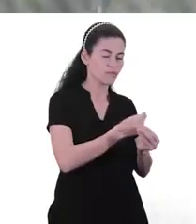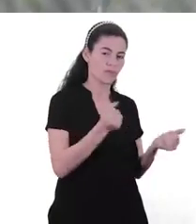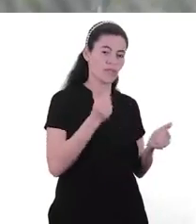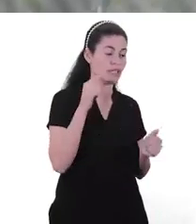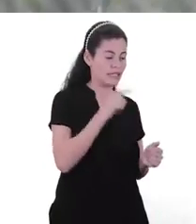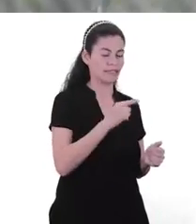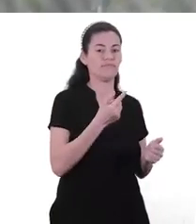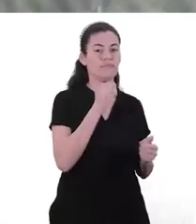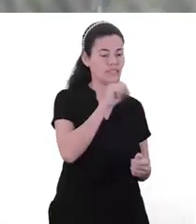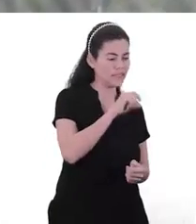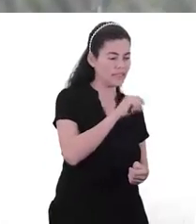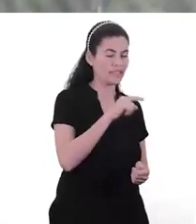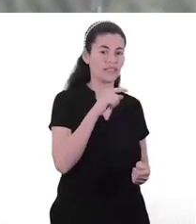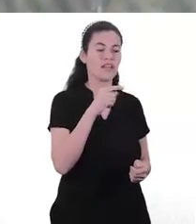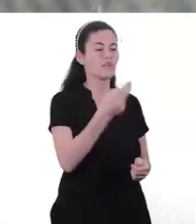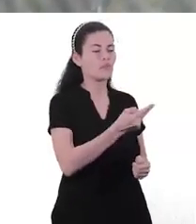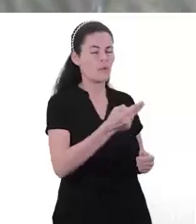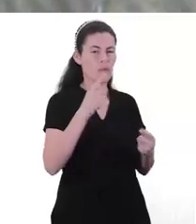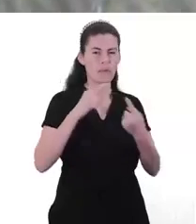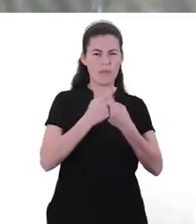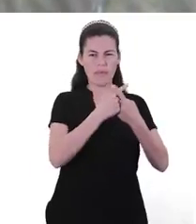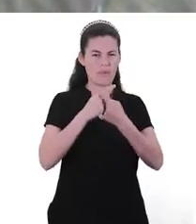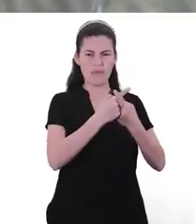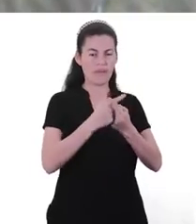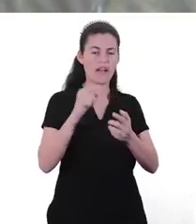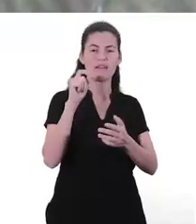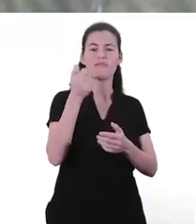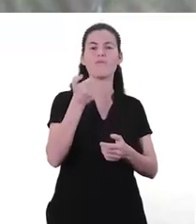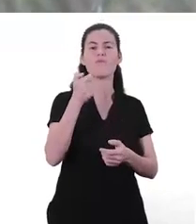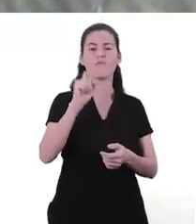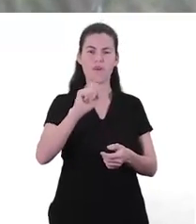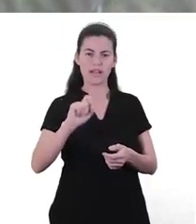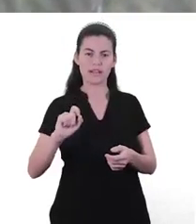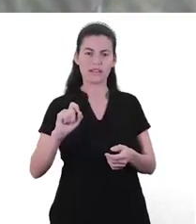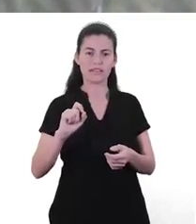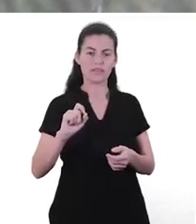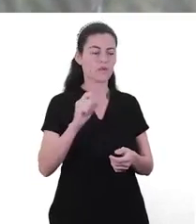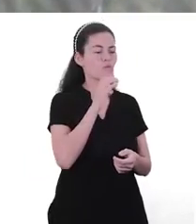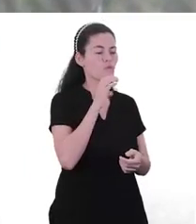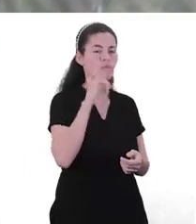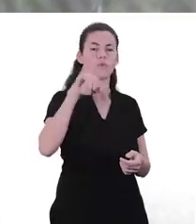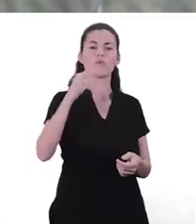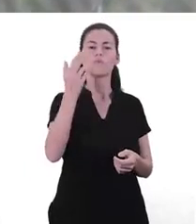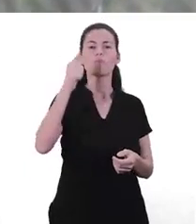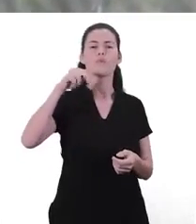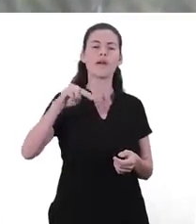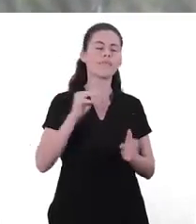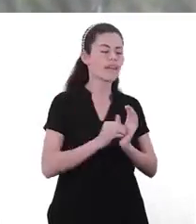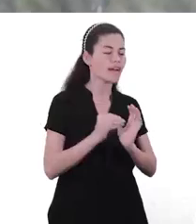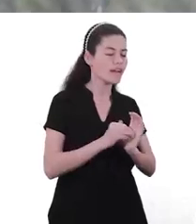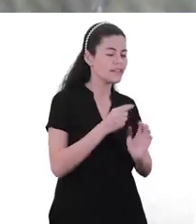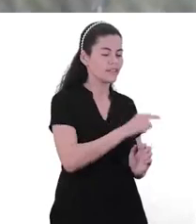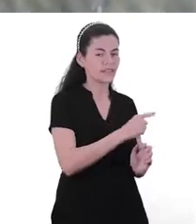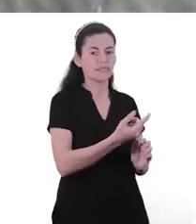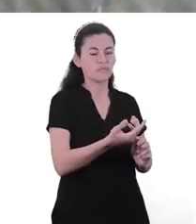vemos, no sé, Emilio y Juancito se pelearon por el bolígrafo. ¿Qué pudo haber hecho Juancito? A ver qué puede pasar, y pasa a alguien